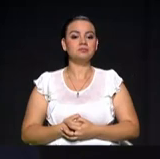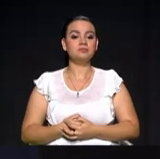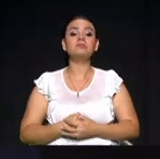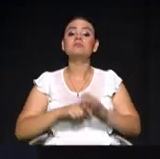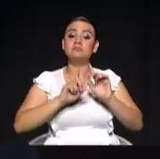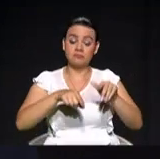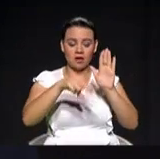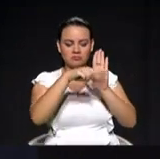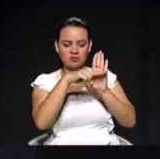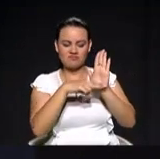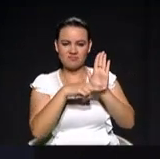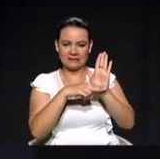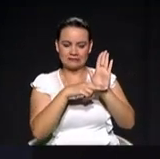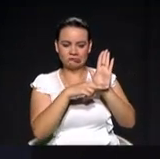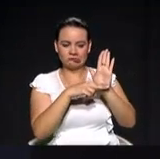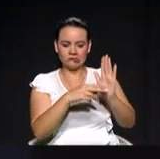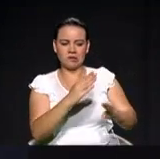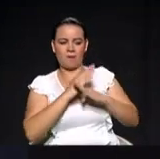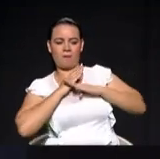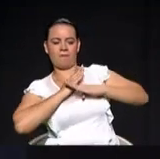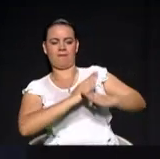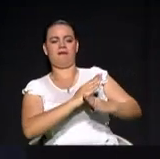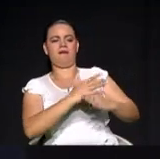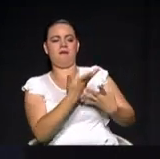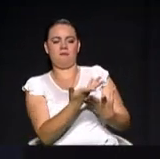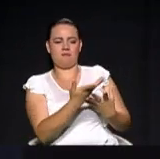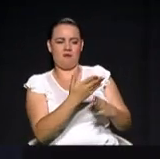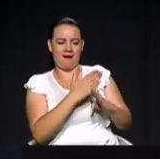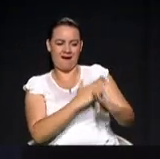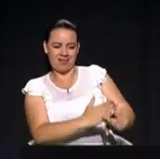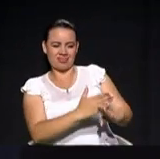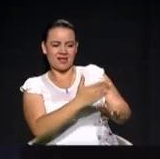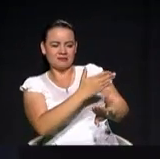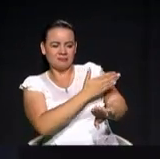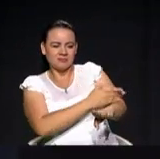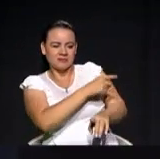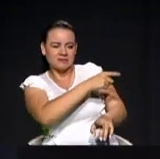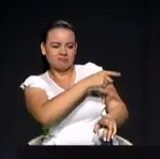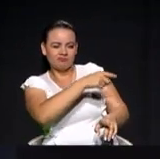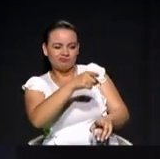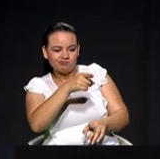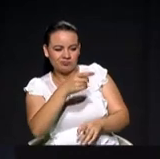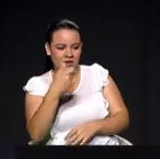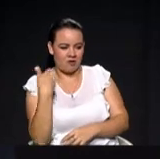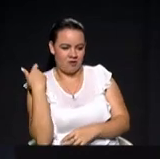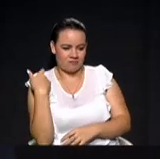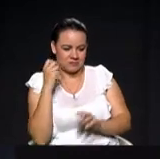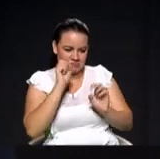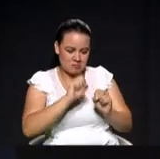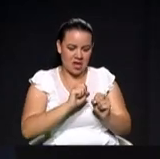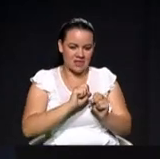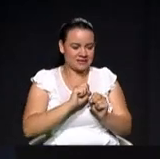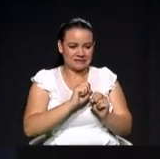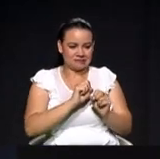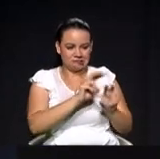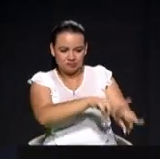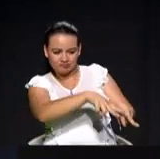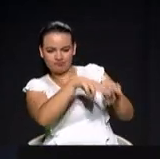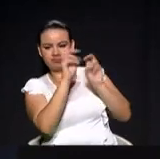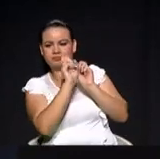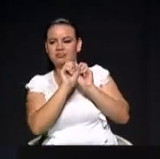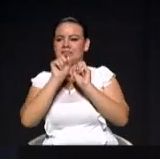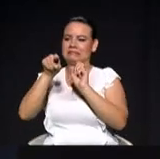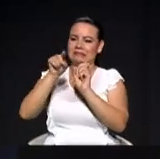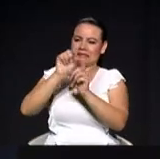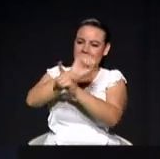donde se dé la oportunidad de la reintegración social y la construcción de tejido social de